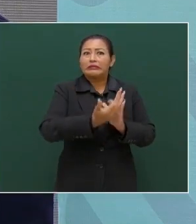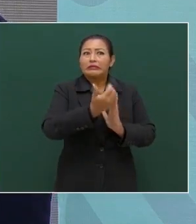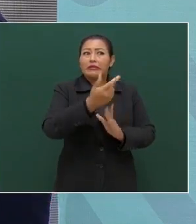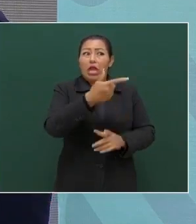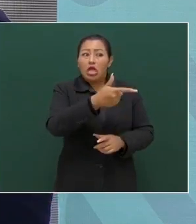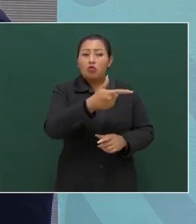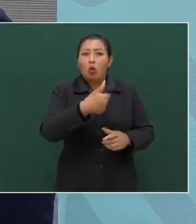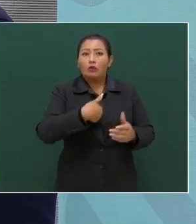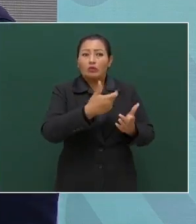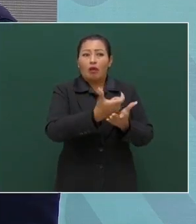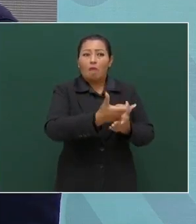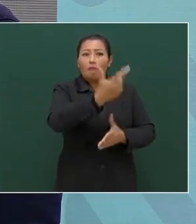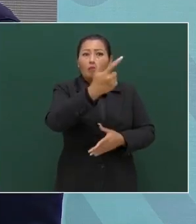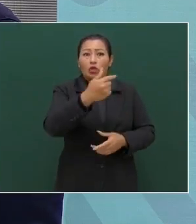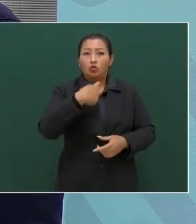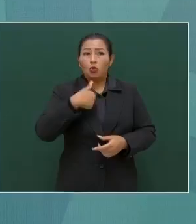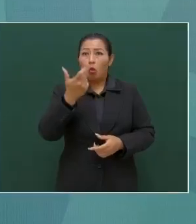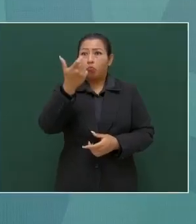yo.